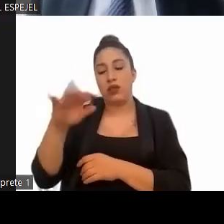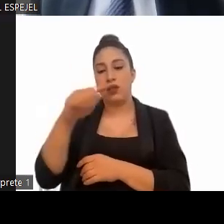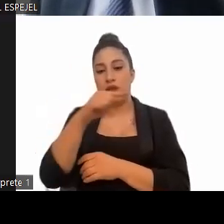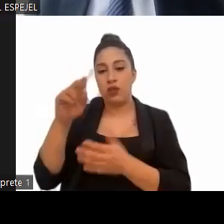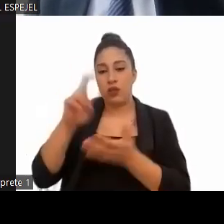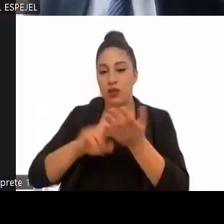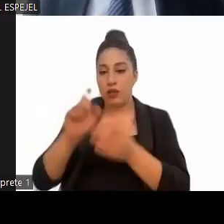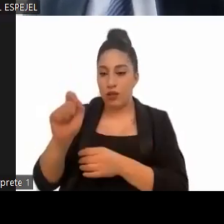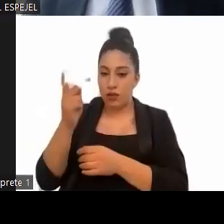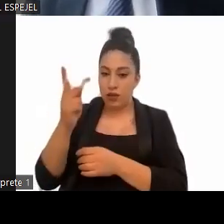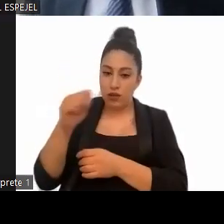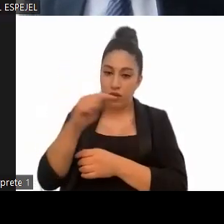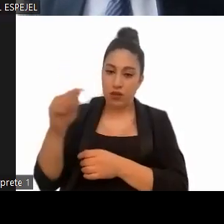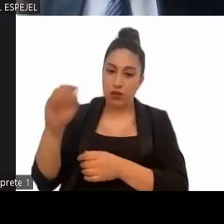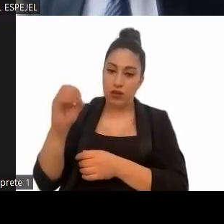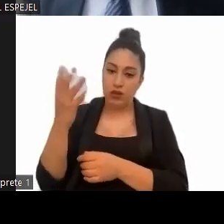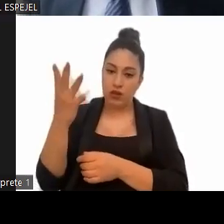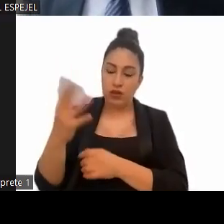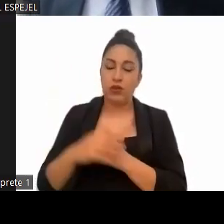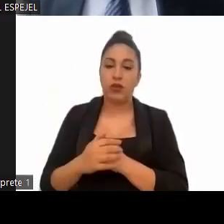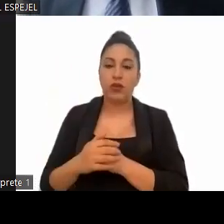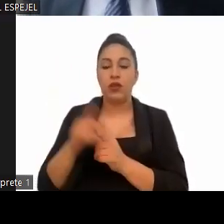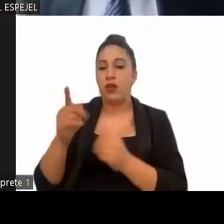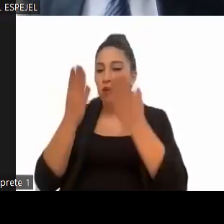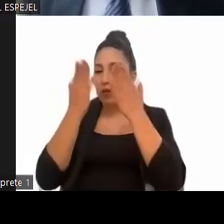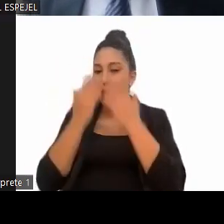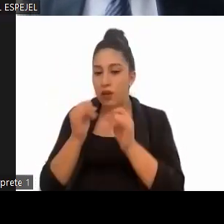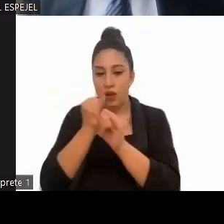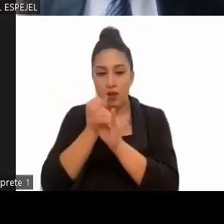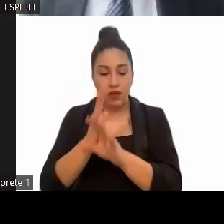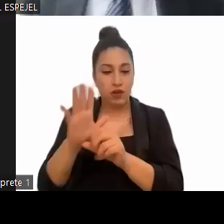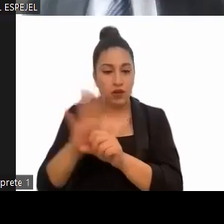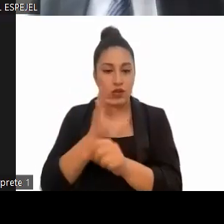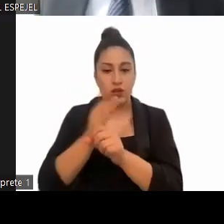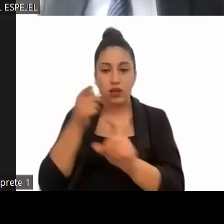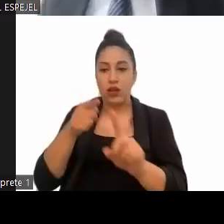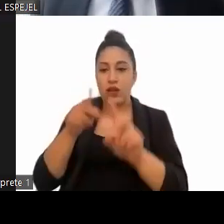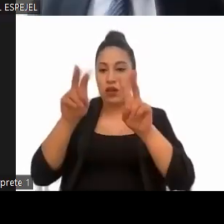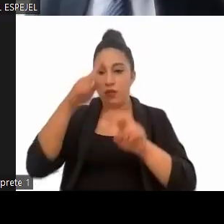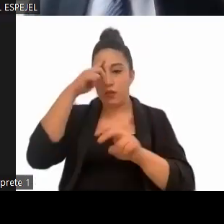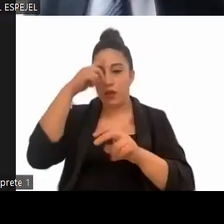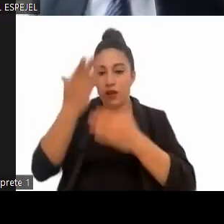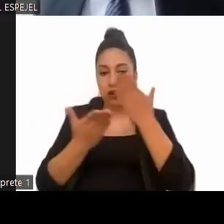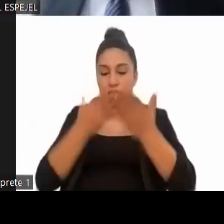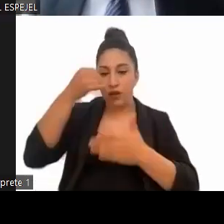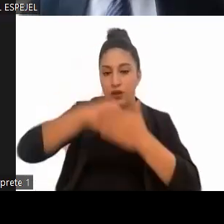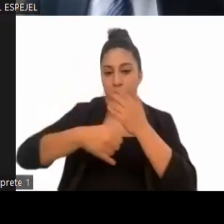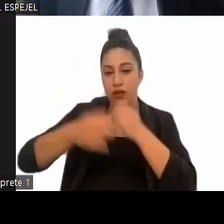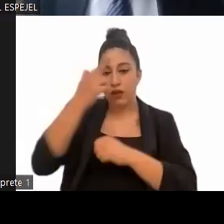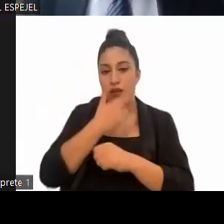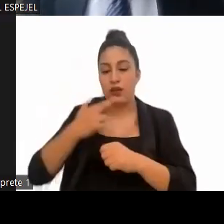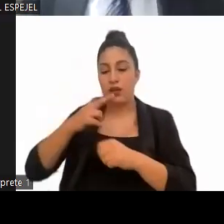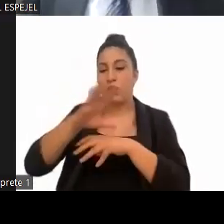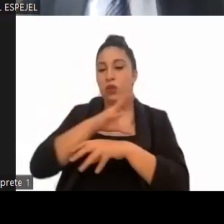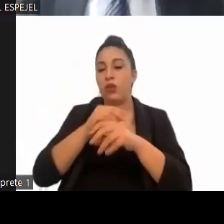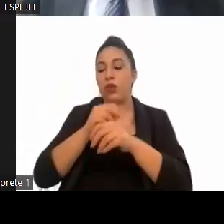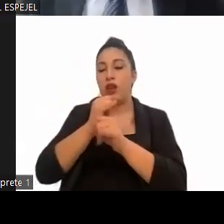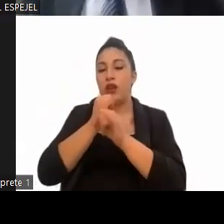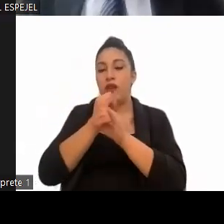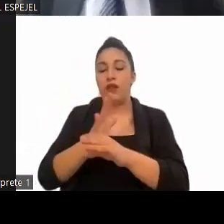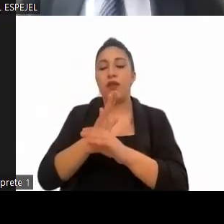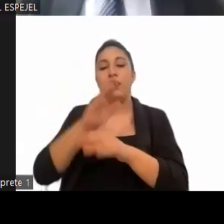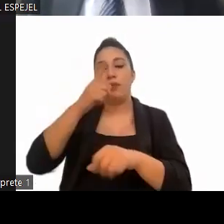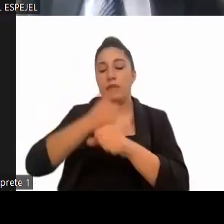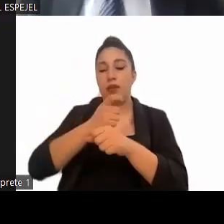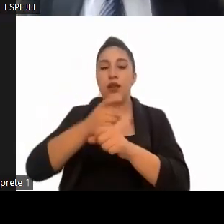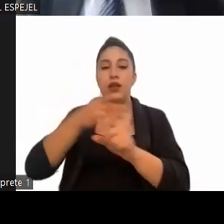CT-CE-10-10-2022-05. Primero, se declara en existencia información en materia del recurso de revisión que permite realizar lo correspondiente a la documentación del Archivo Central